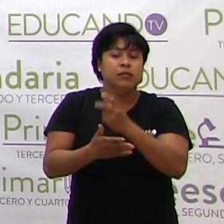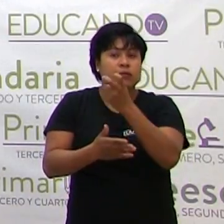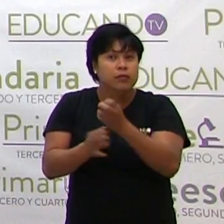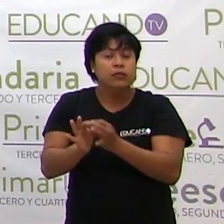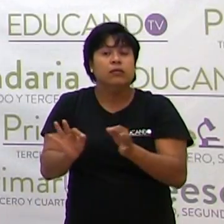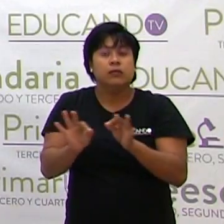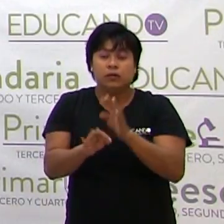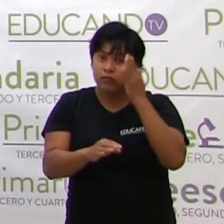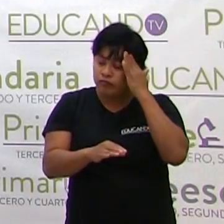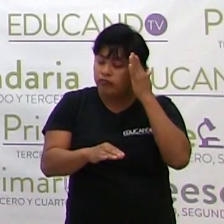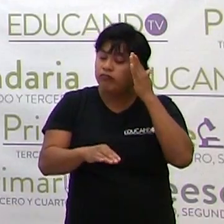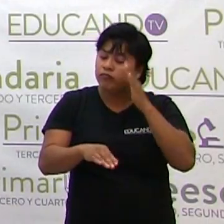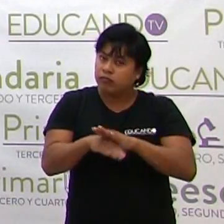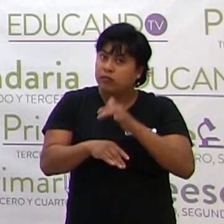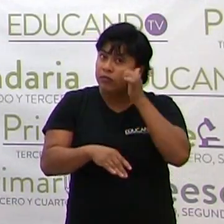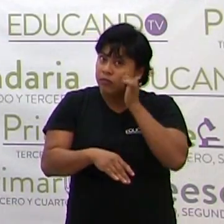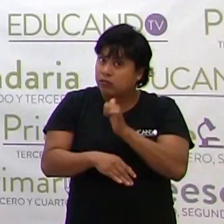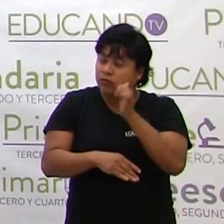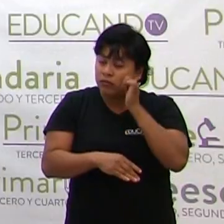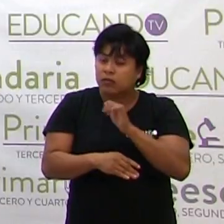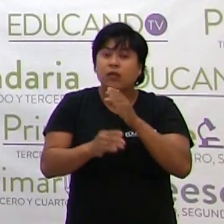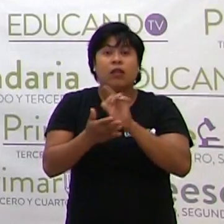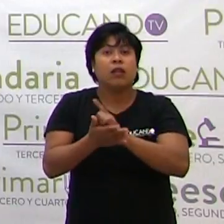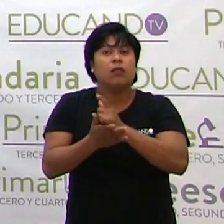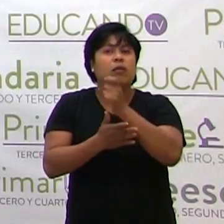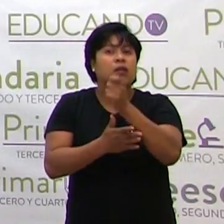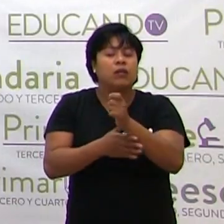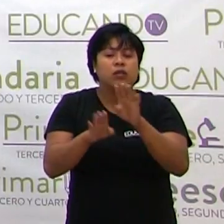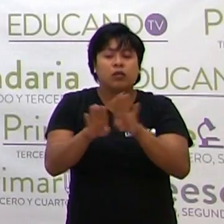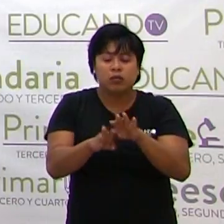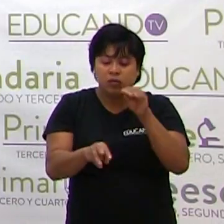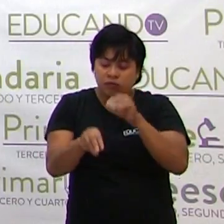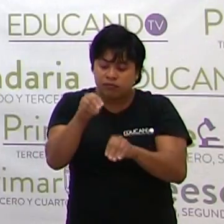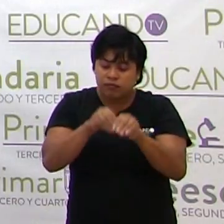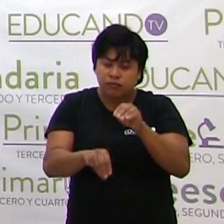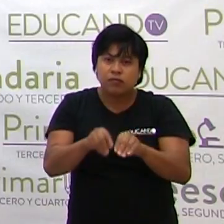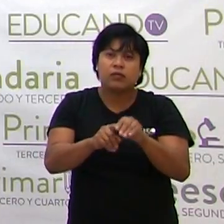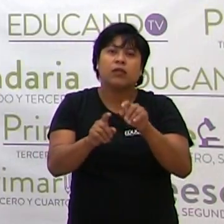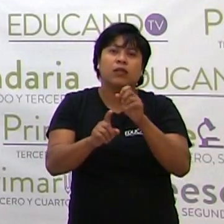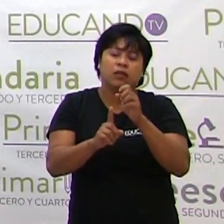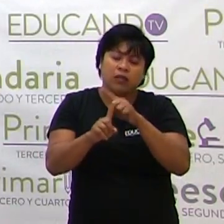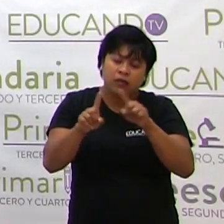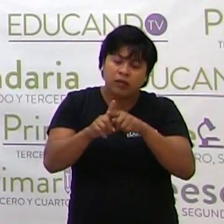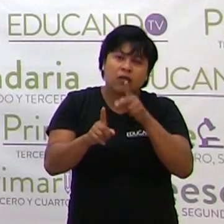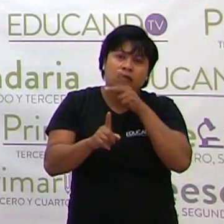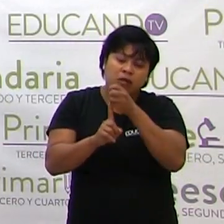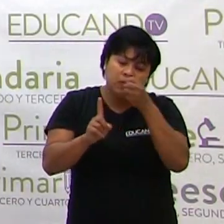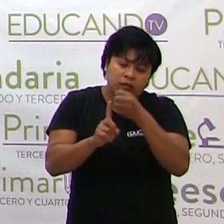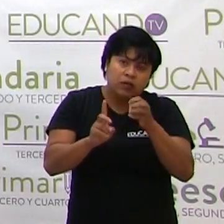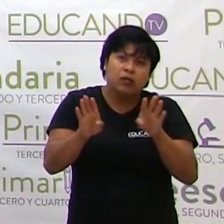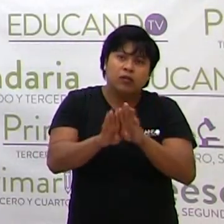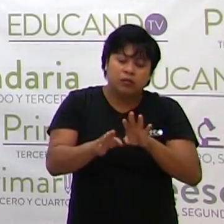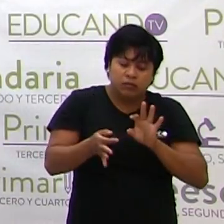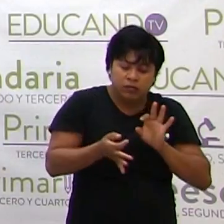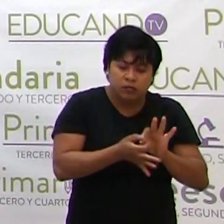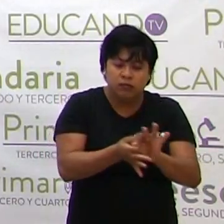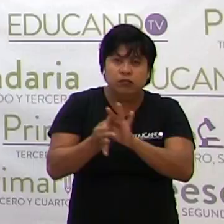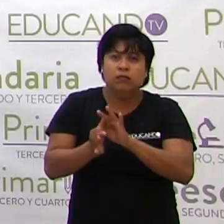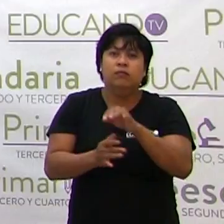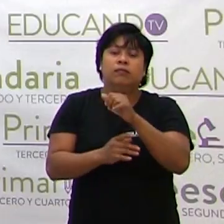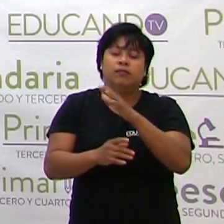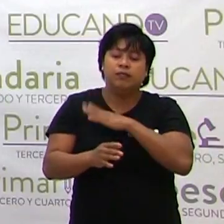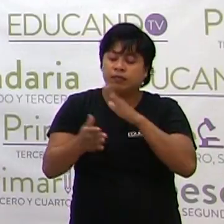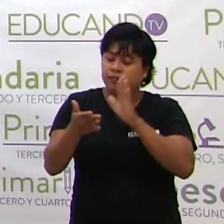en cuenta que los libros son conjuntos de textos los cuales están unidos por